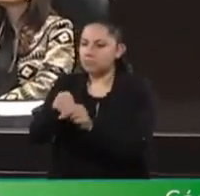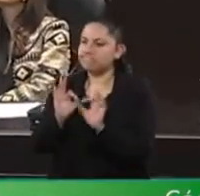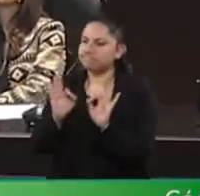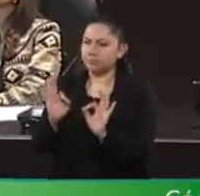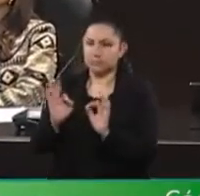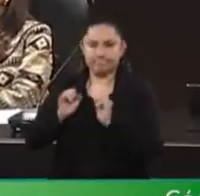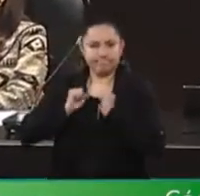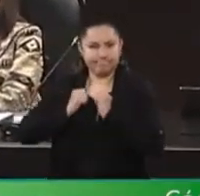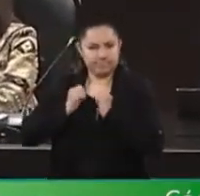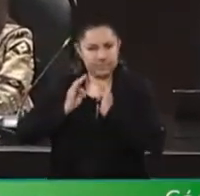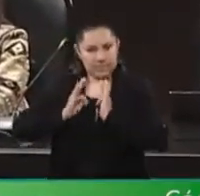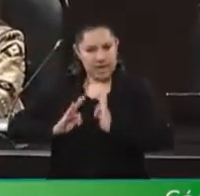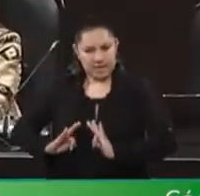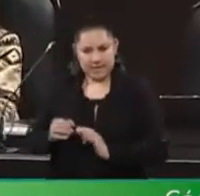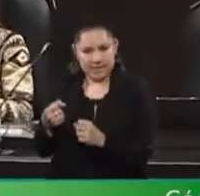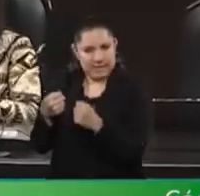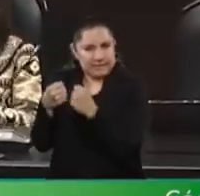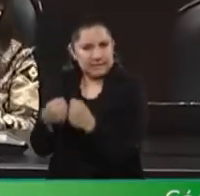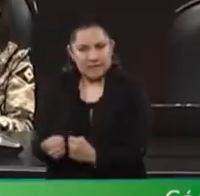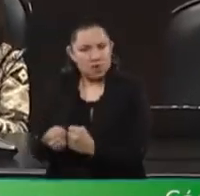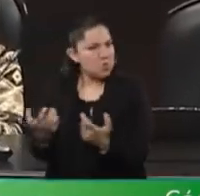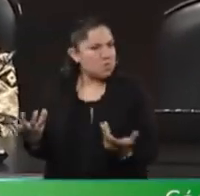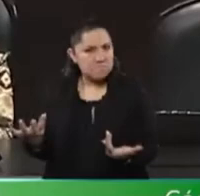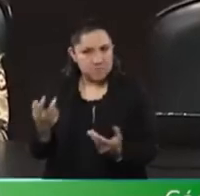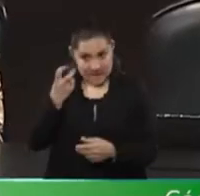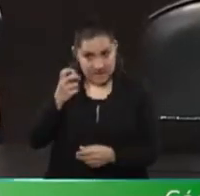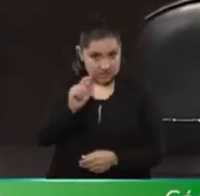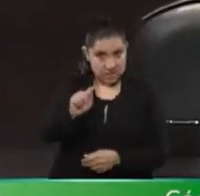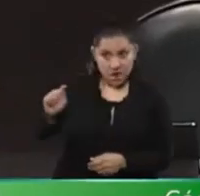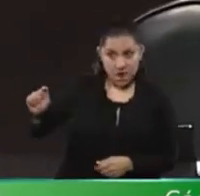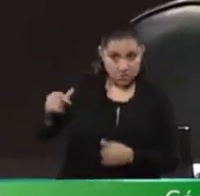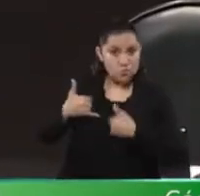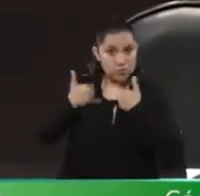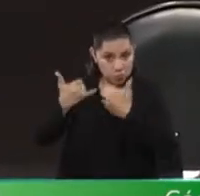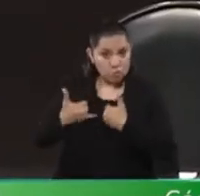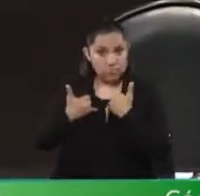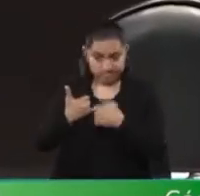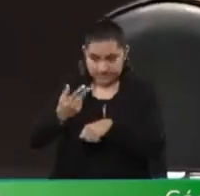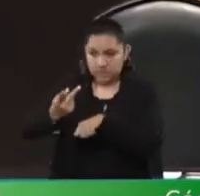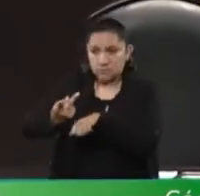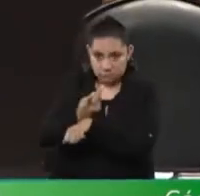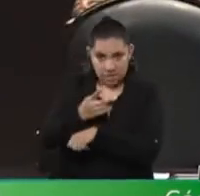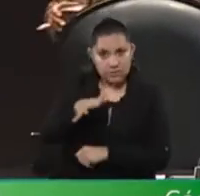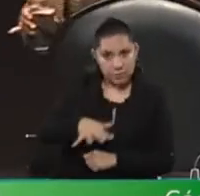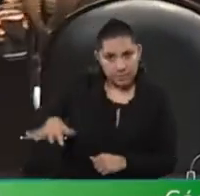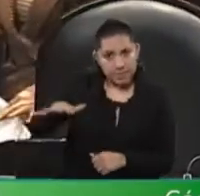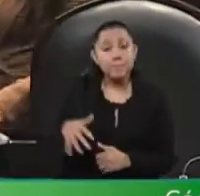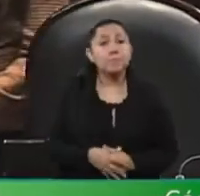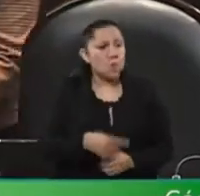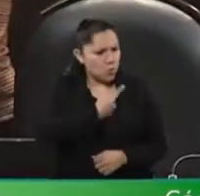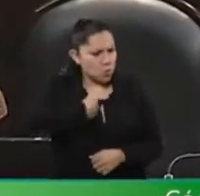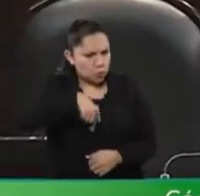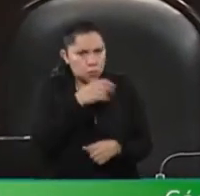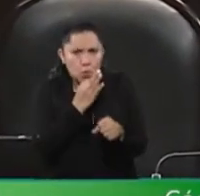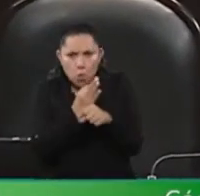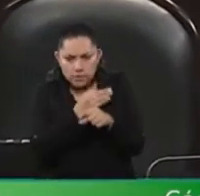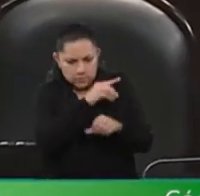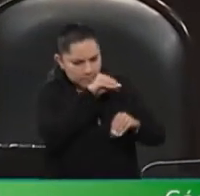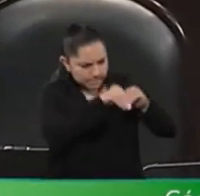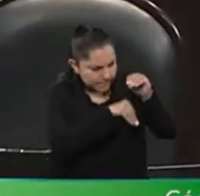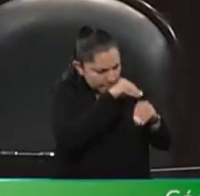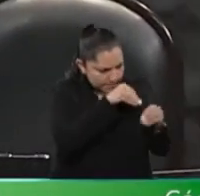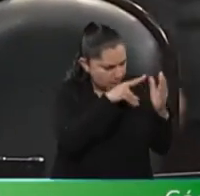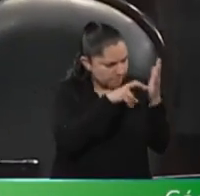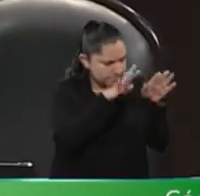son los jóvenes en esta sesión tan importante debemos ser capaces de regresar la felicidad la Esperanza a nuestros